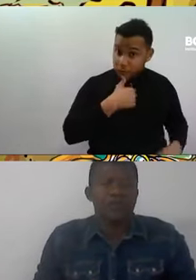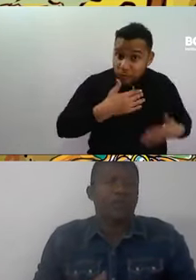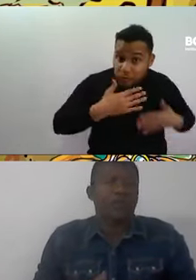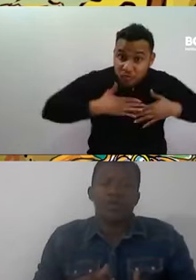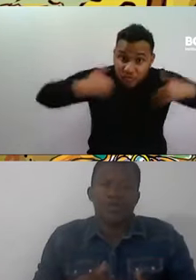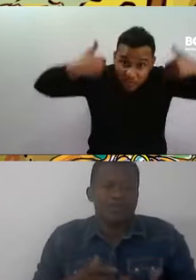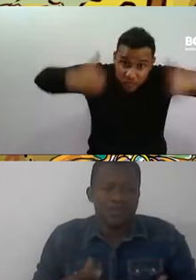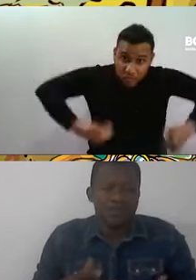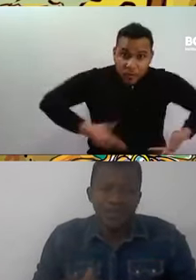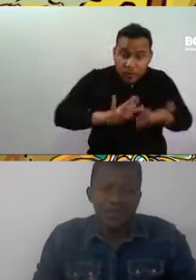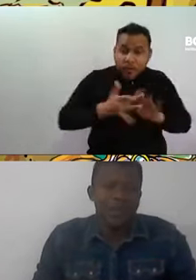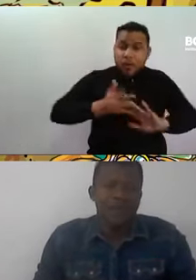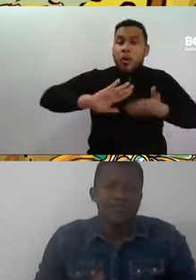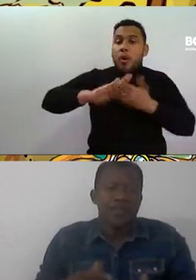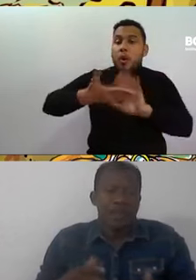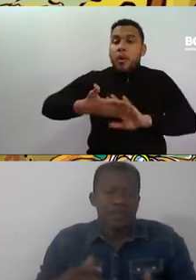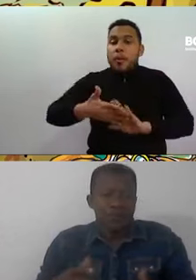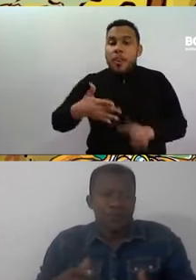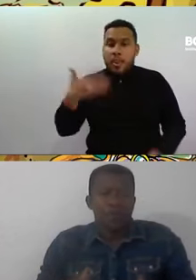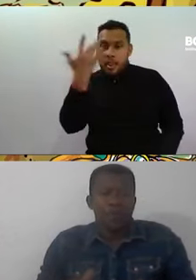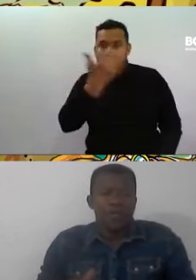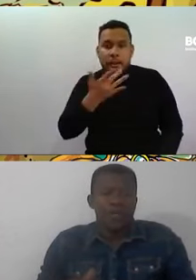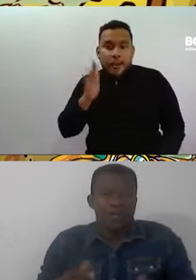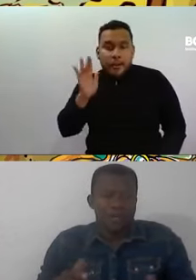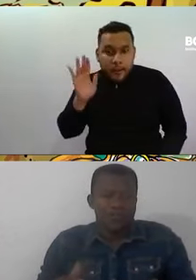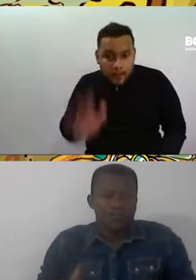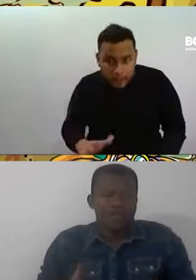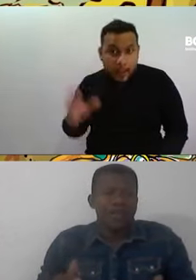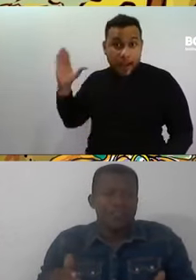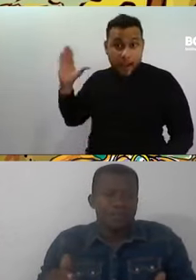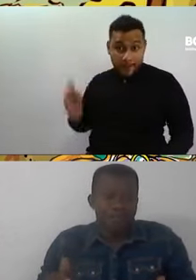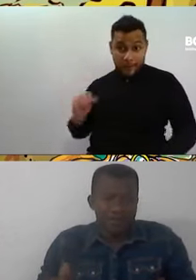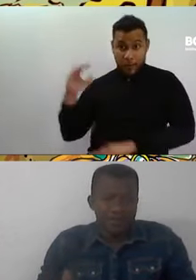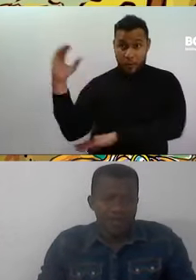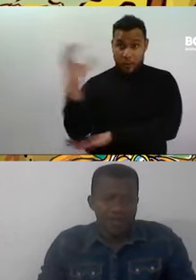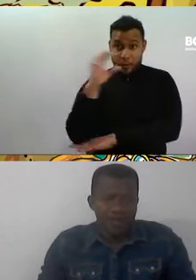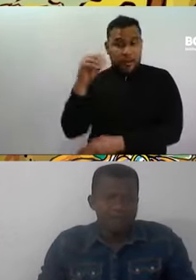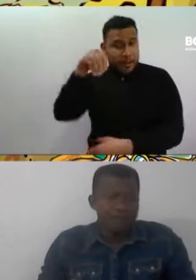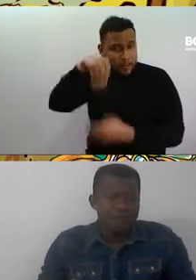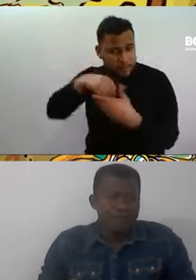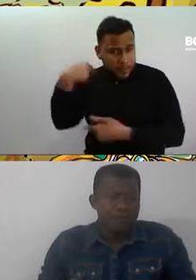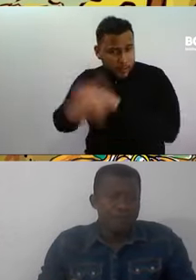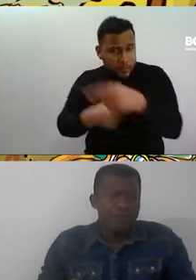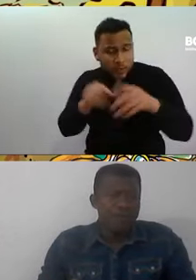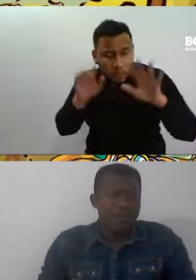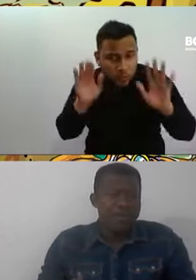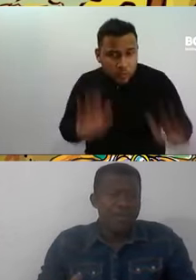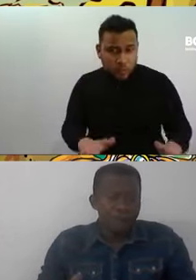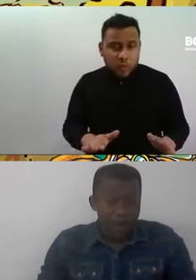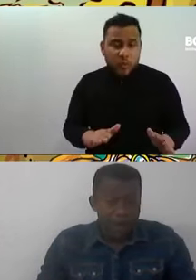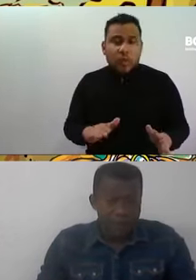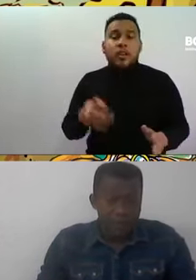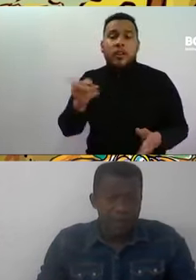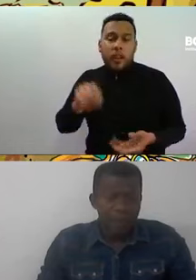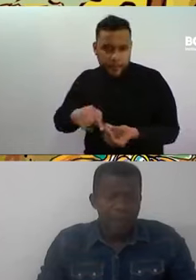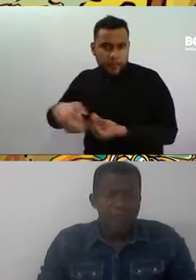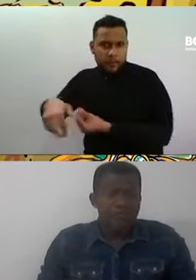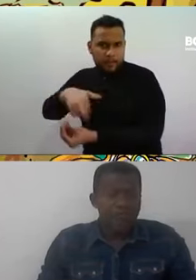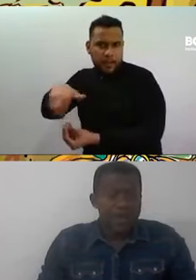los dolientes de las comunidades negras, afrocolombianas, raizales y palenqueras. ¿Qué